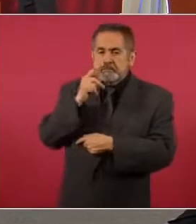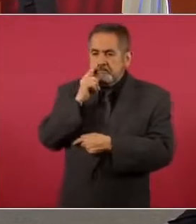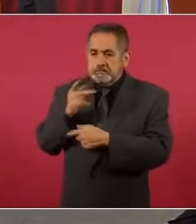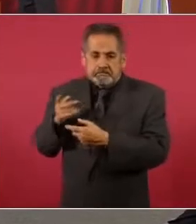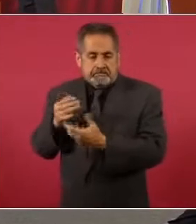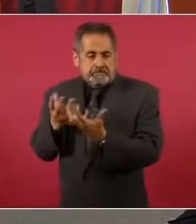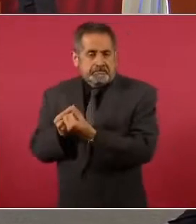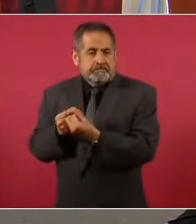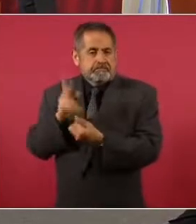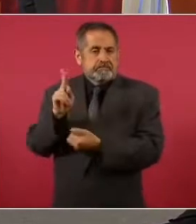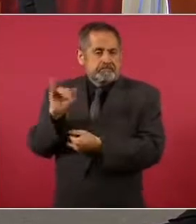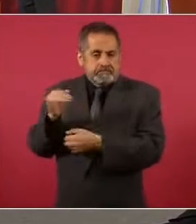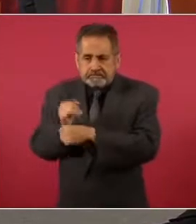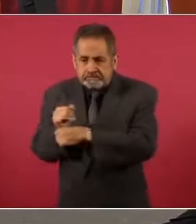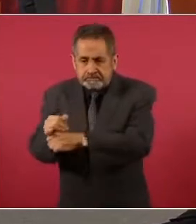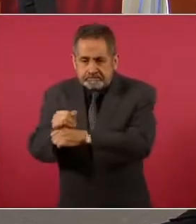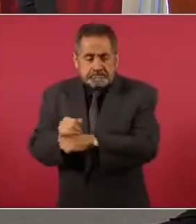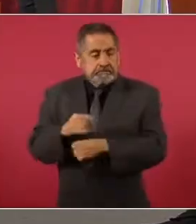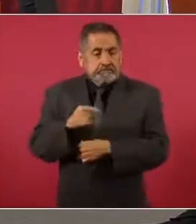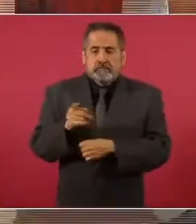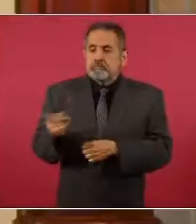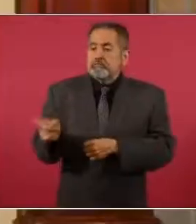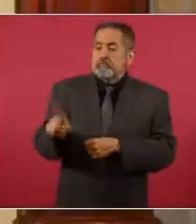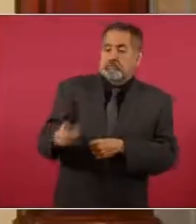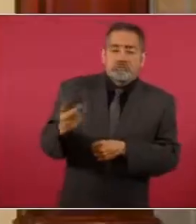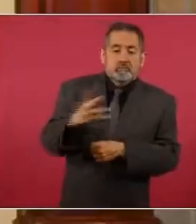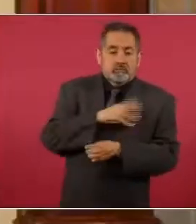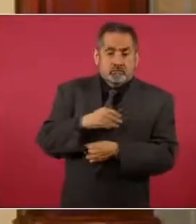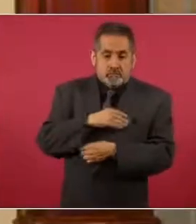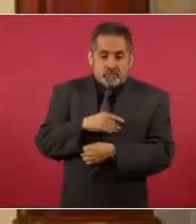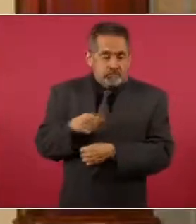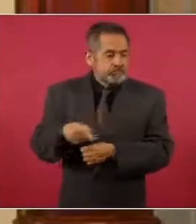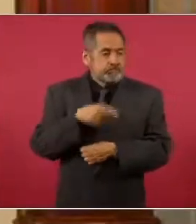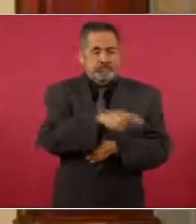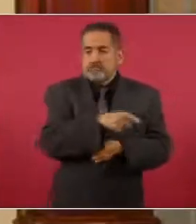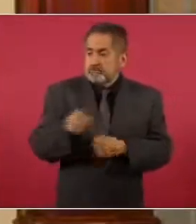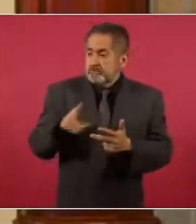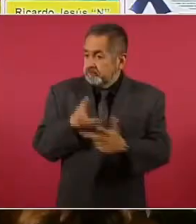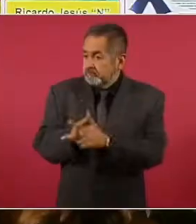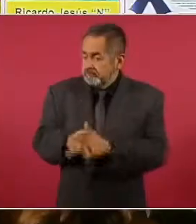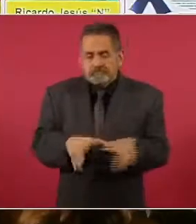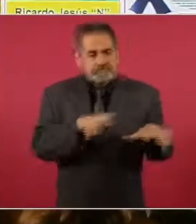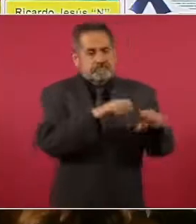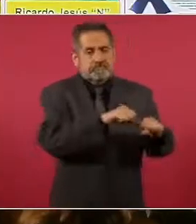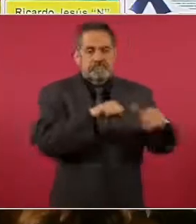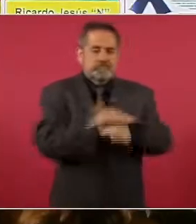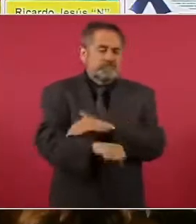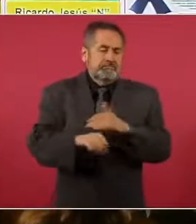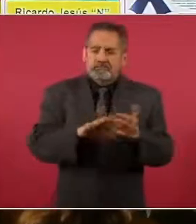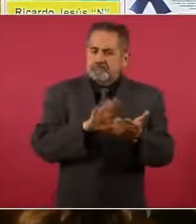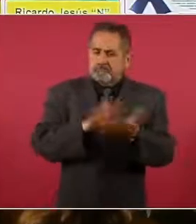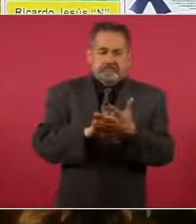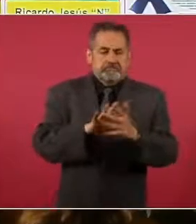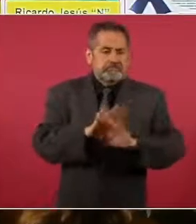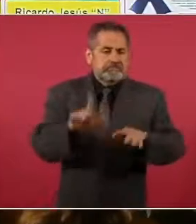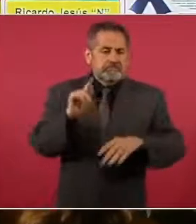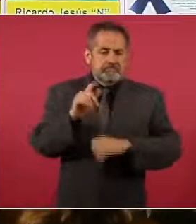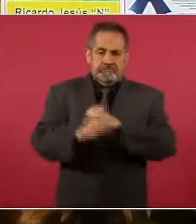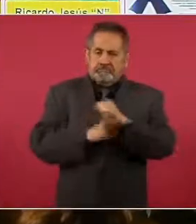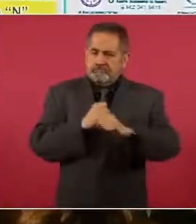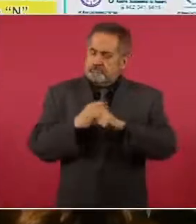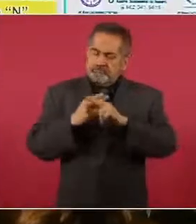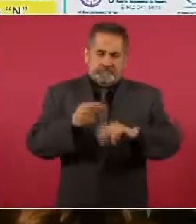aquel estado, así como sus 2 hijos por hechos ocurridos el pasado mes de julio de 2020.